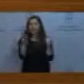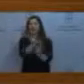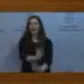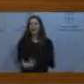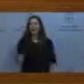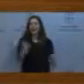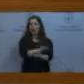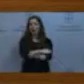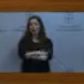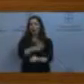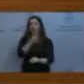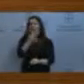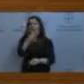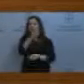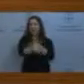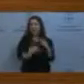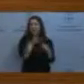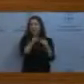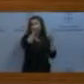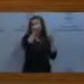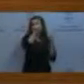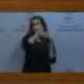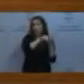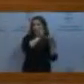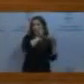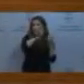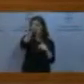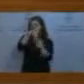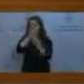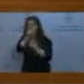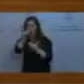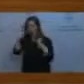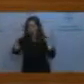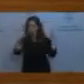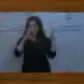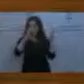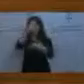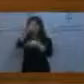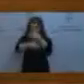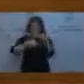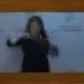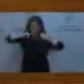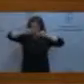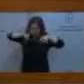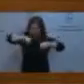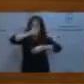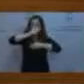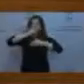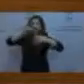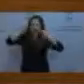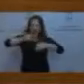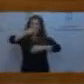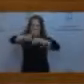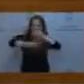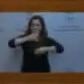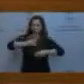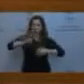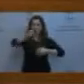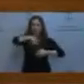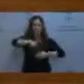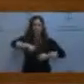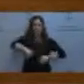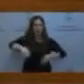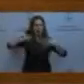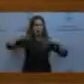de Areces entre el año 2008 y el año 2011 para llevar a cabo este convenio firmado a bombo y platillo y con una trasera